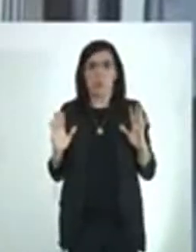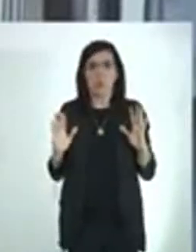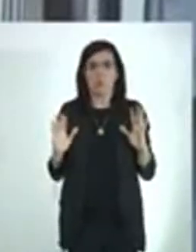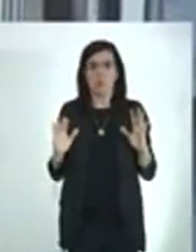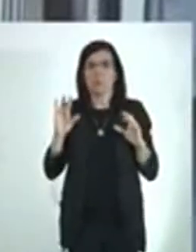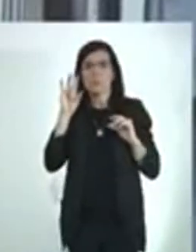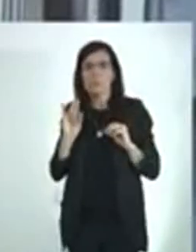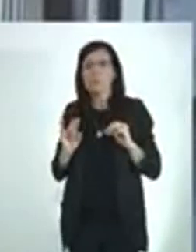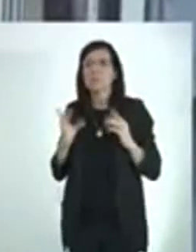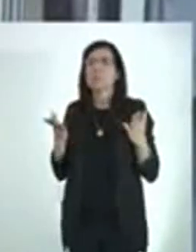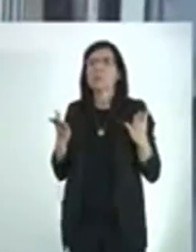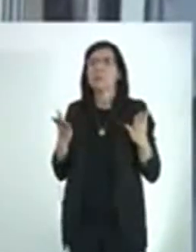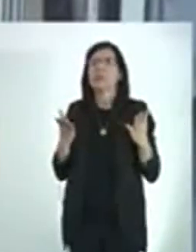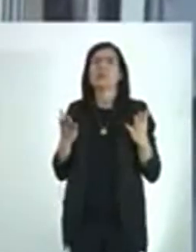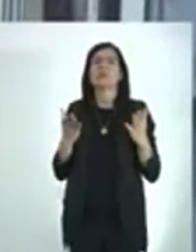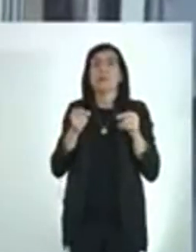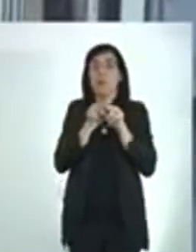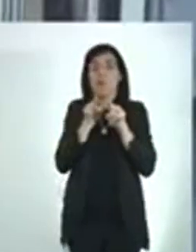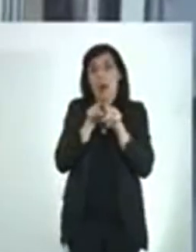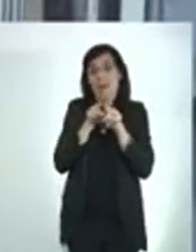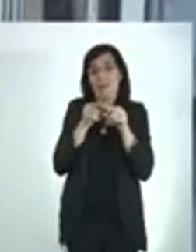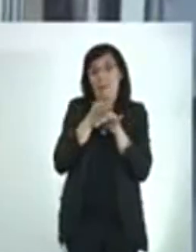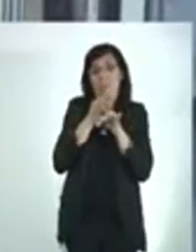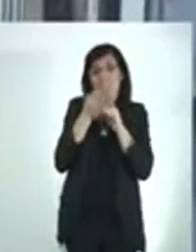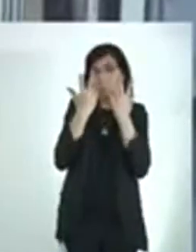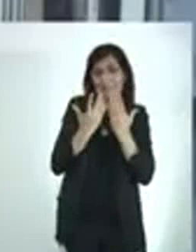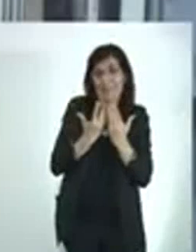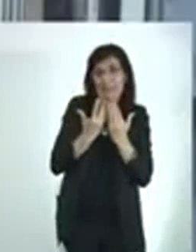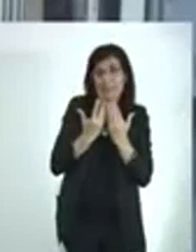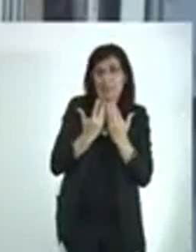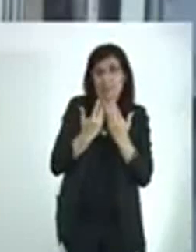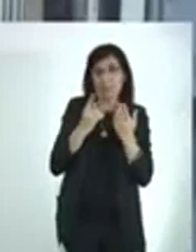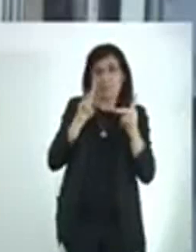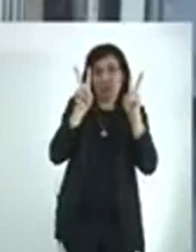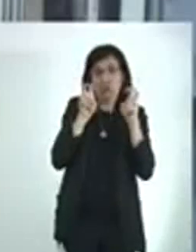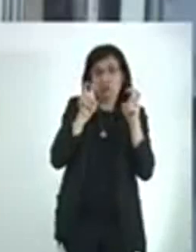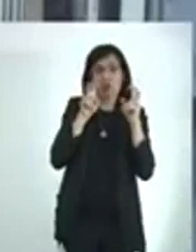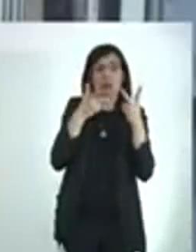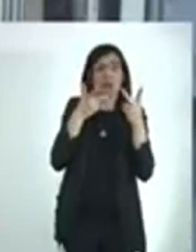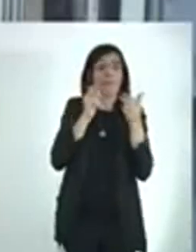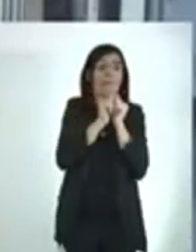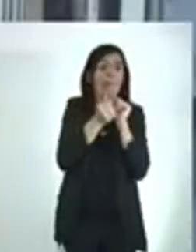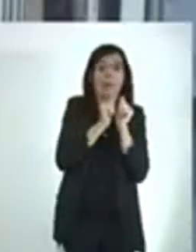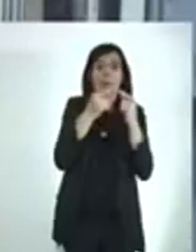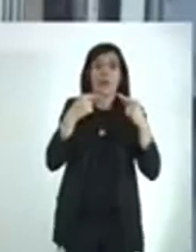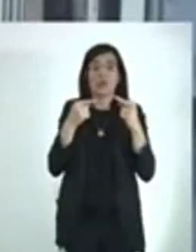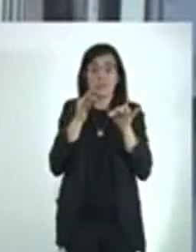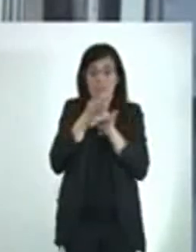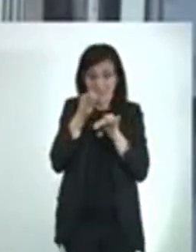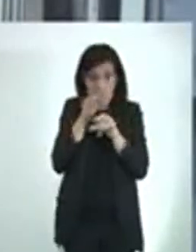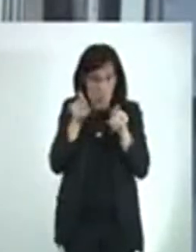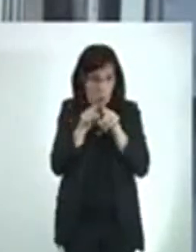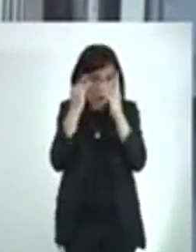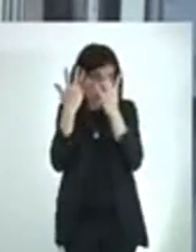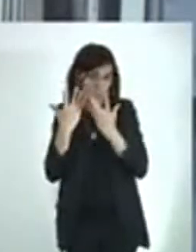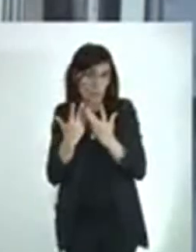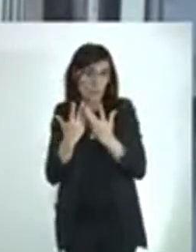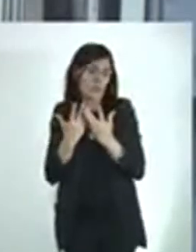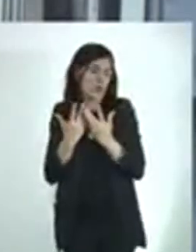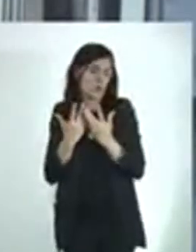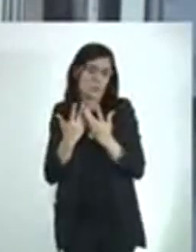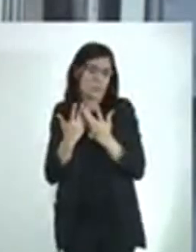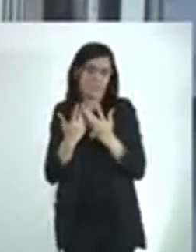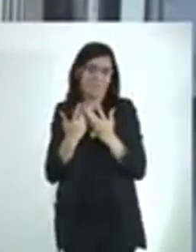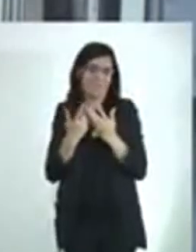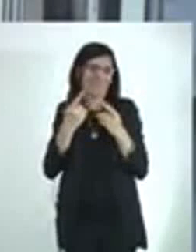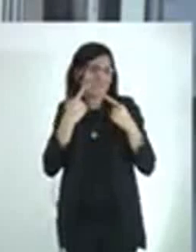ESI cómo se aprende matemáticas. Porque realmente al implicar las emociones, al implicar la historia de vida, la identidad de